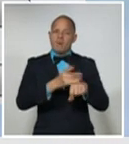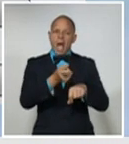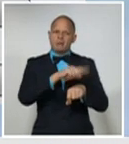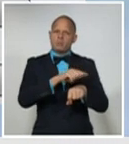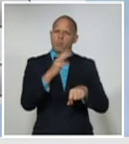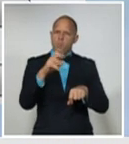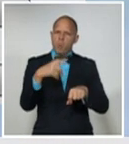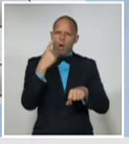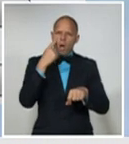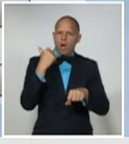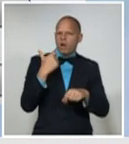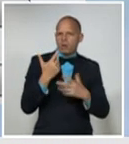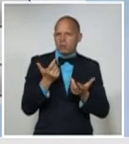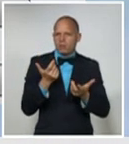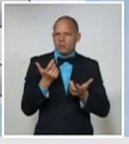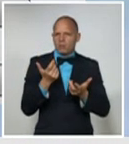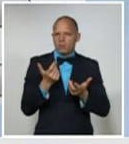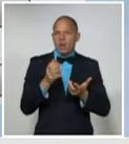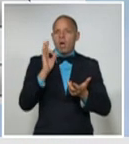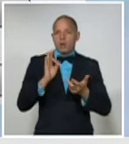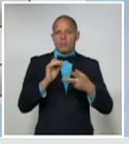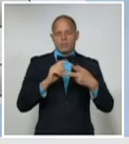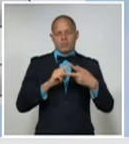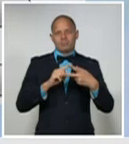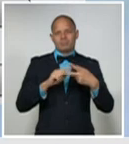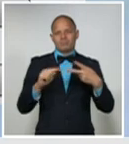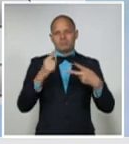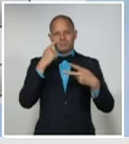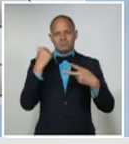20.935, pues se diagnosticaron